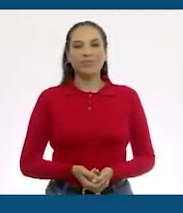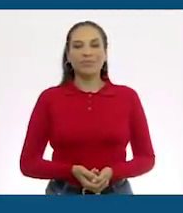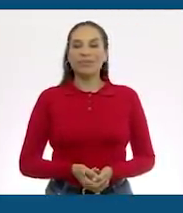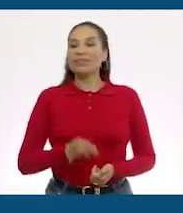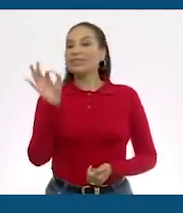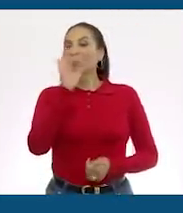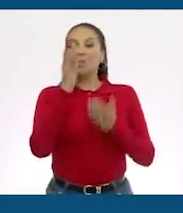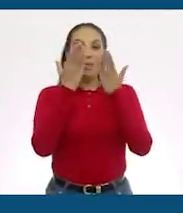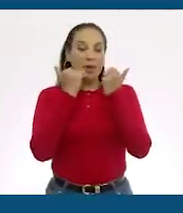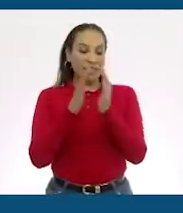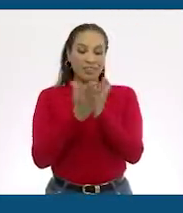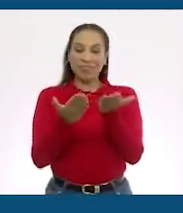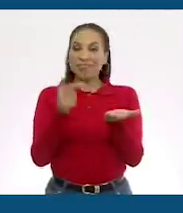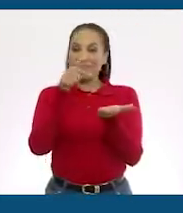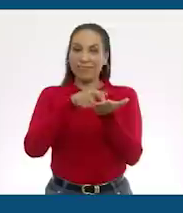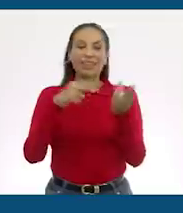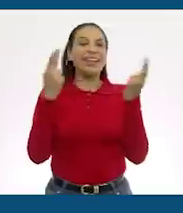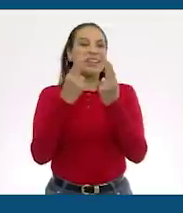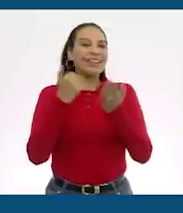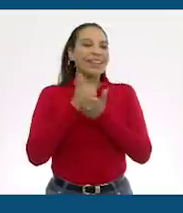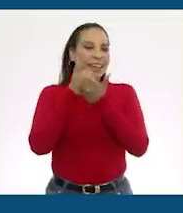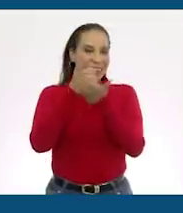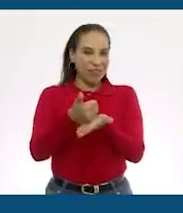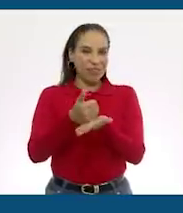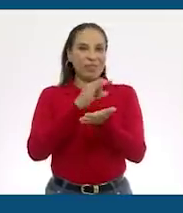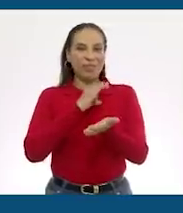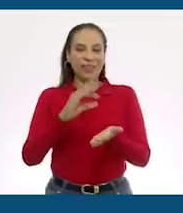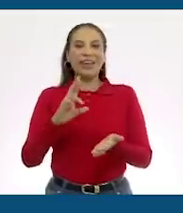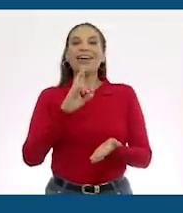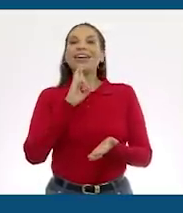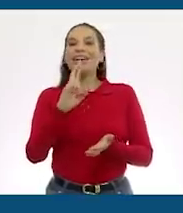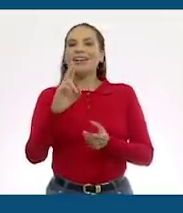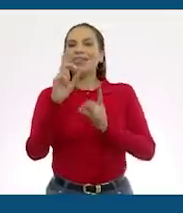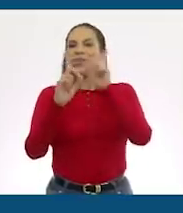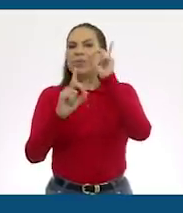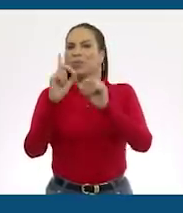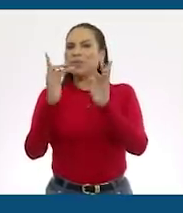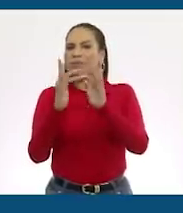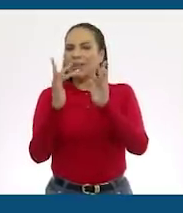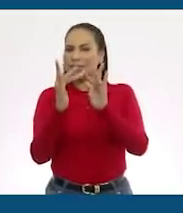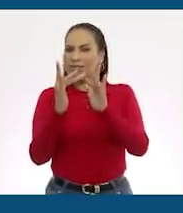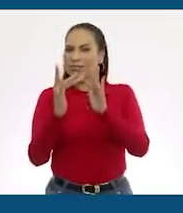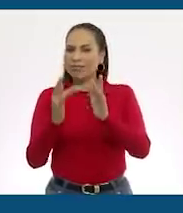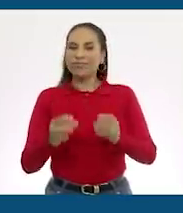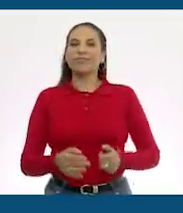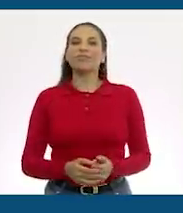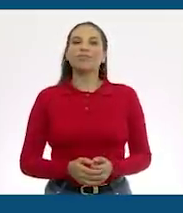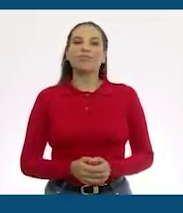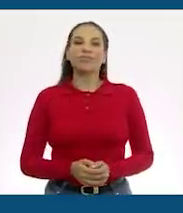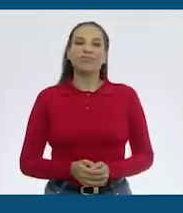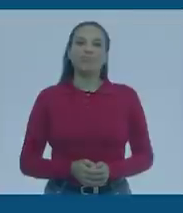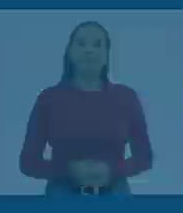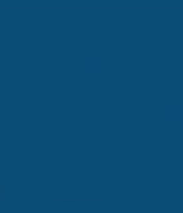Si no tienes el libro de texto o necesitas ayuda para responder las preguntas, contáctanos.